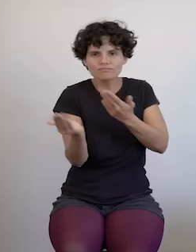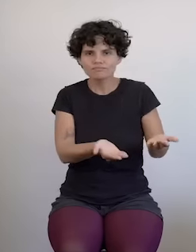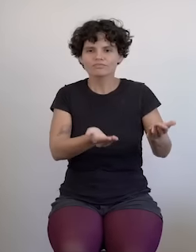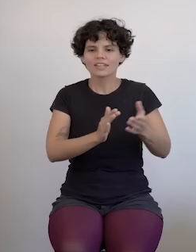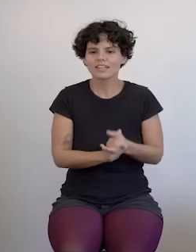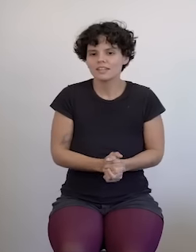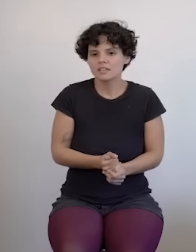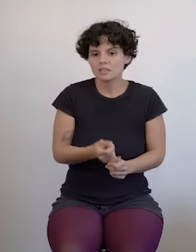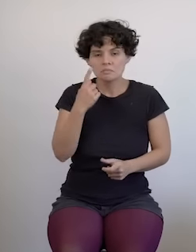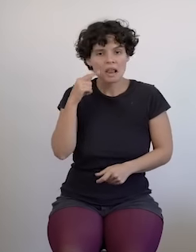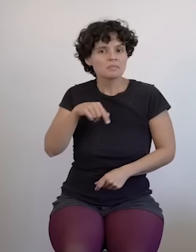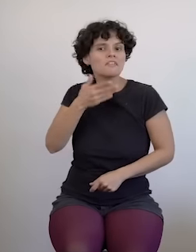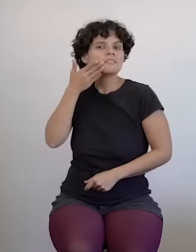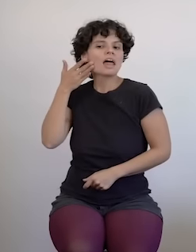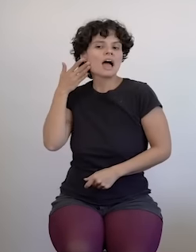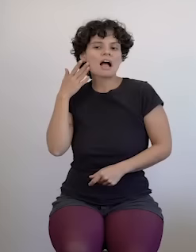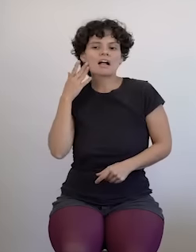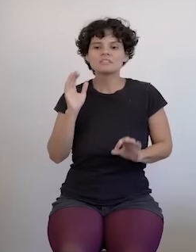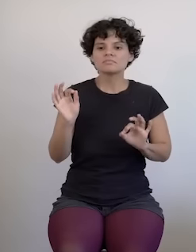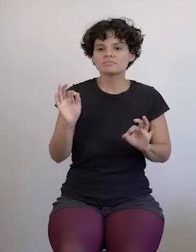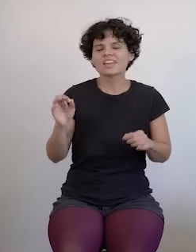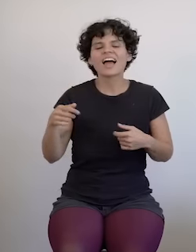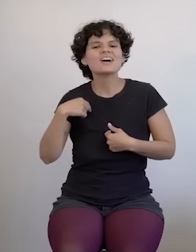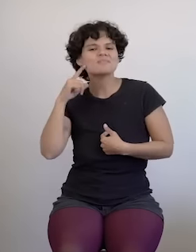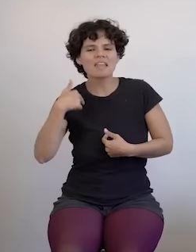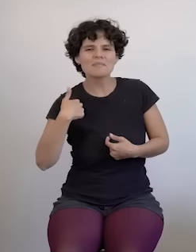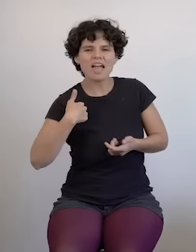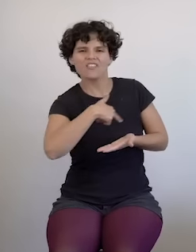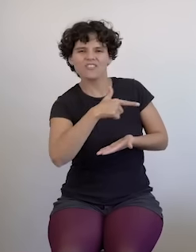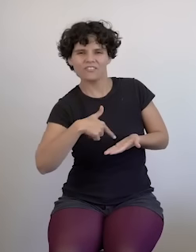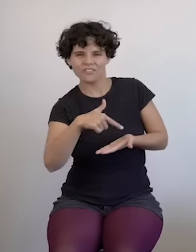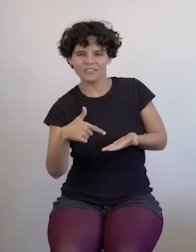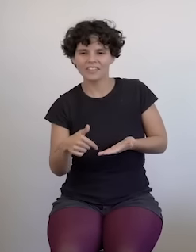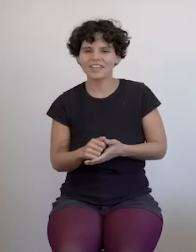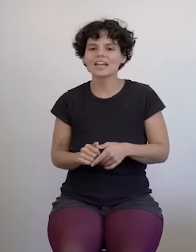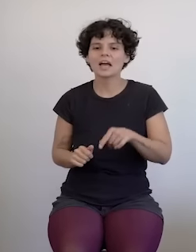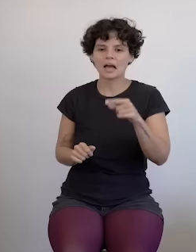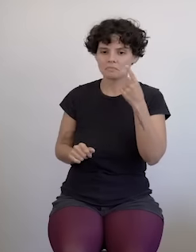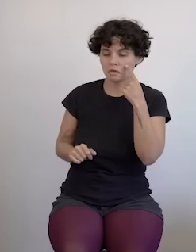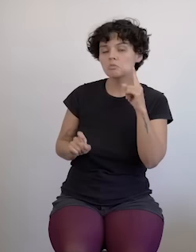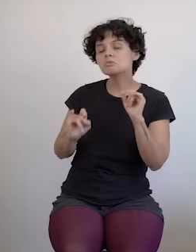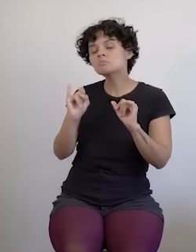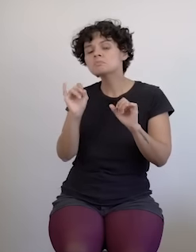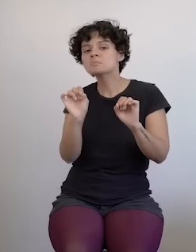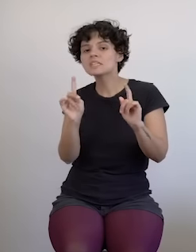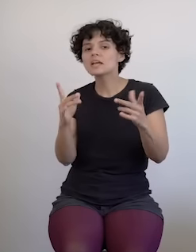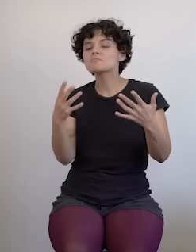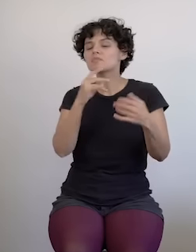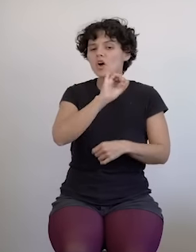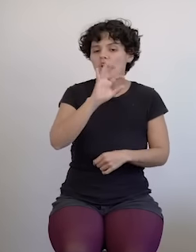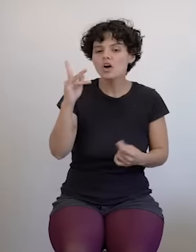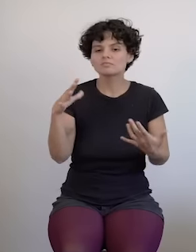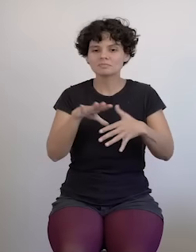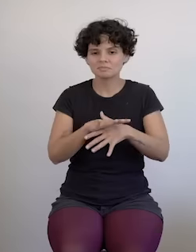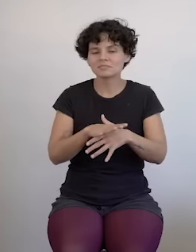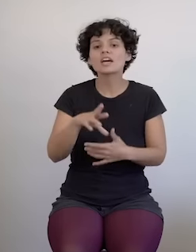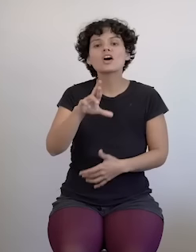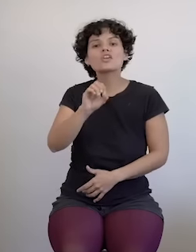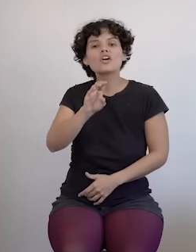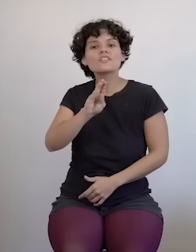de Valparaíso. Mira, ahí estamos, ahí, mira. La blancucha aquí. También tiene estilo. Se la puse en honor a la blanquita, ah, está sí, allí. Sí, ahí